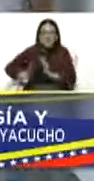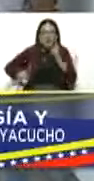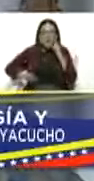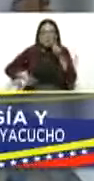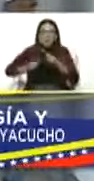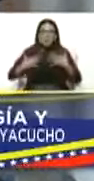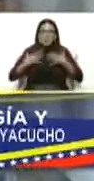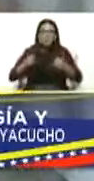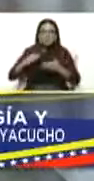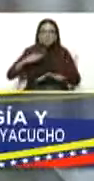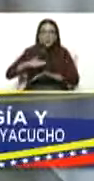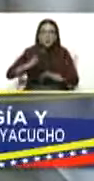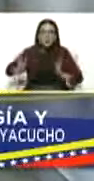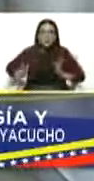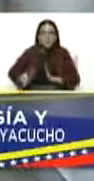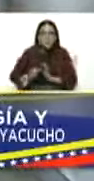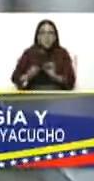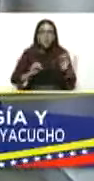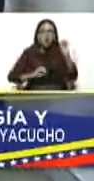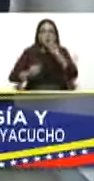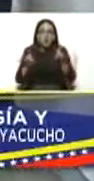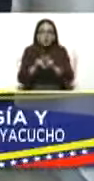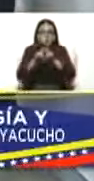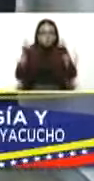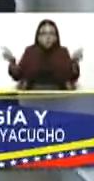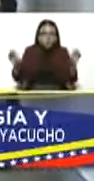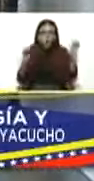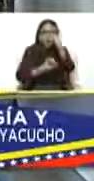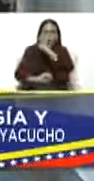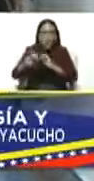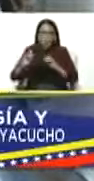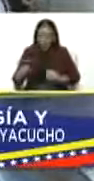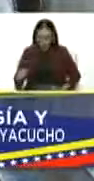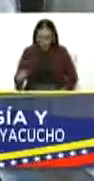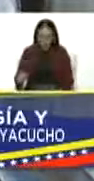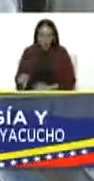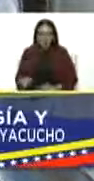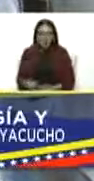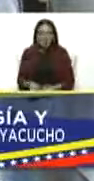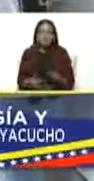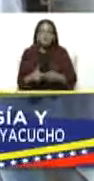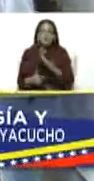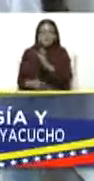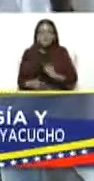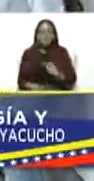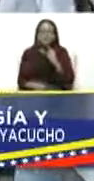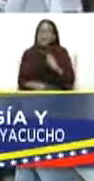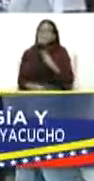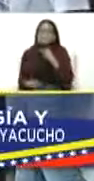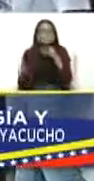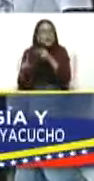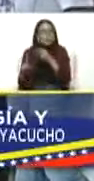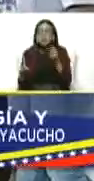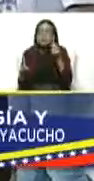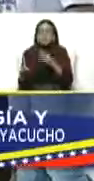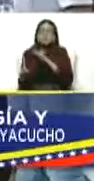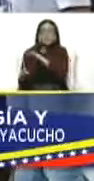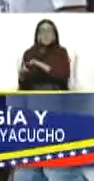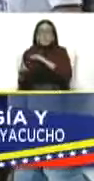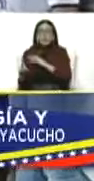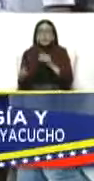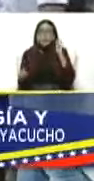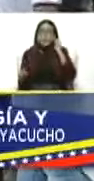Mujer, me tocaste una tecla. Cuéntame de la gran misión Venezuela Mujer y la salud. Desplegada todos los jueves,